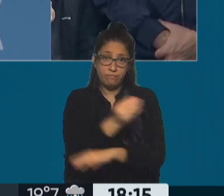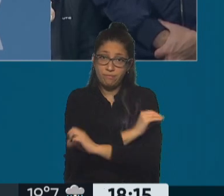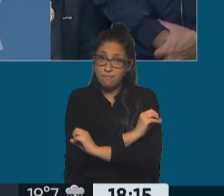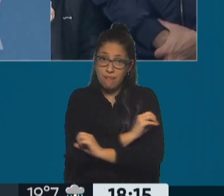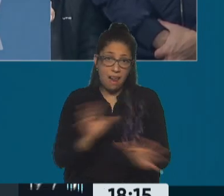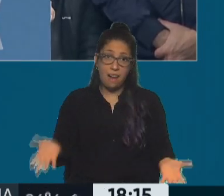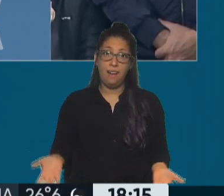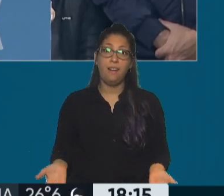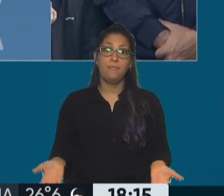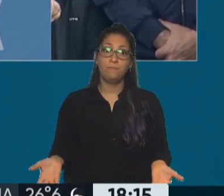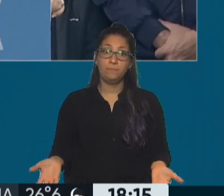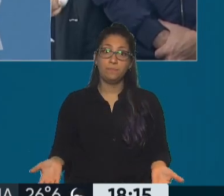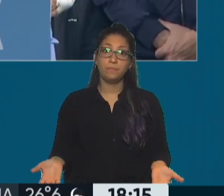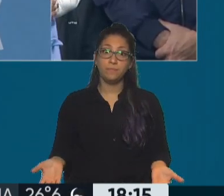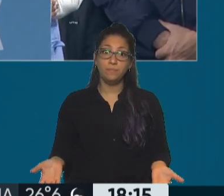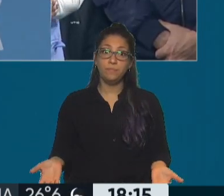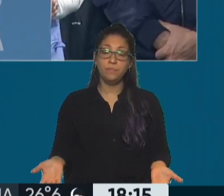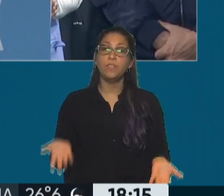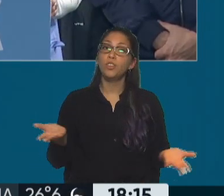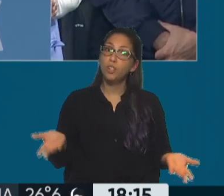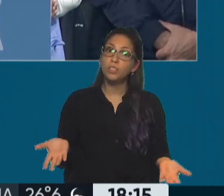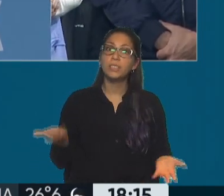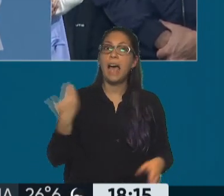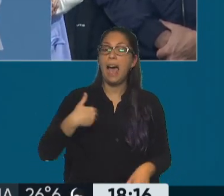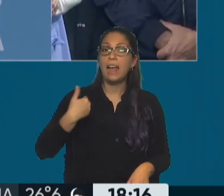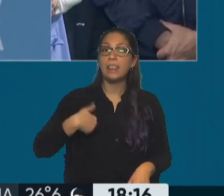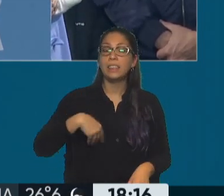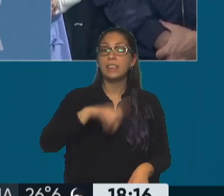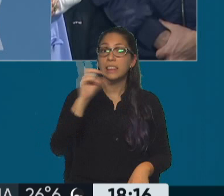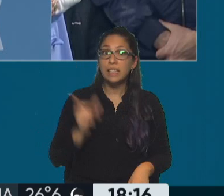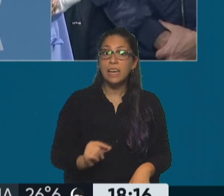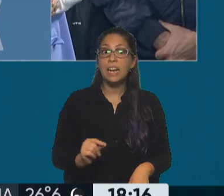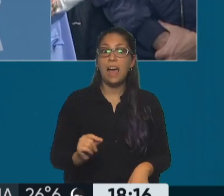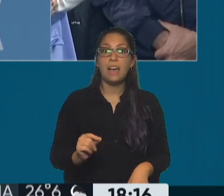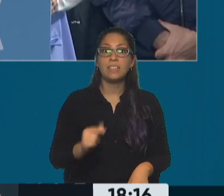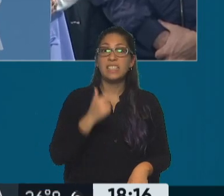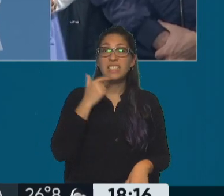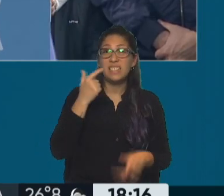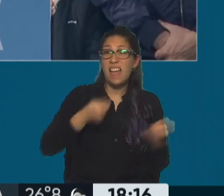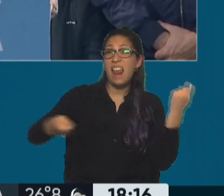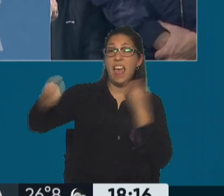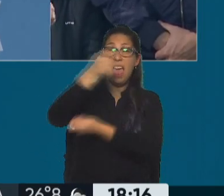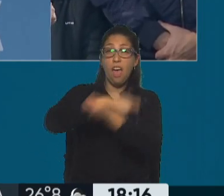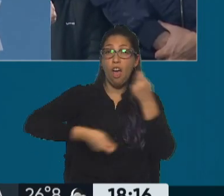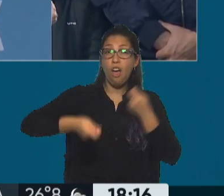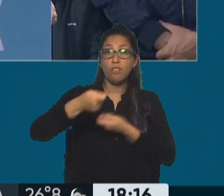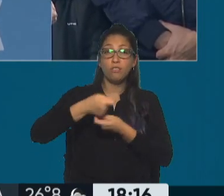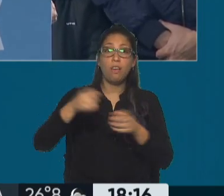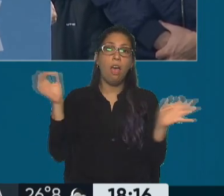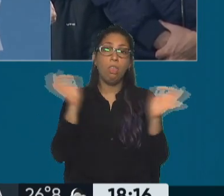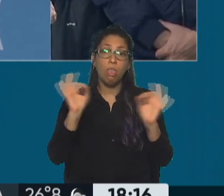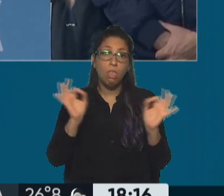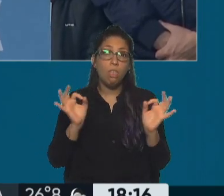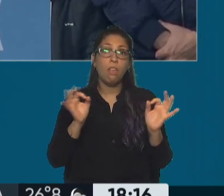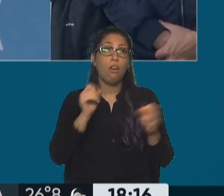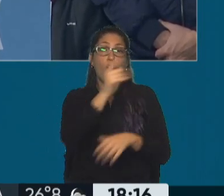absolutamente estrepitoso. Por lo tanto, pensar en una Argentina sin una negociación verdadera y seria con el